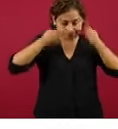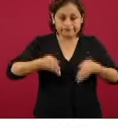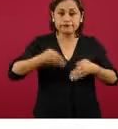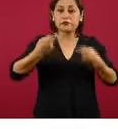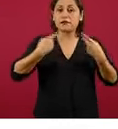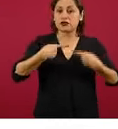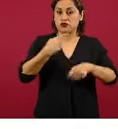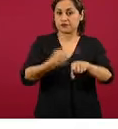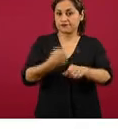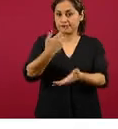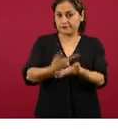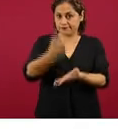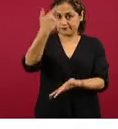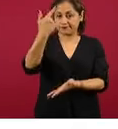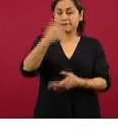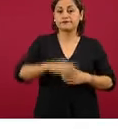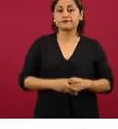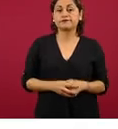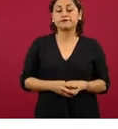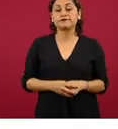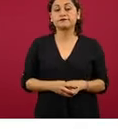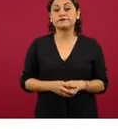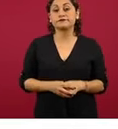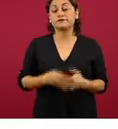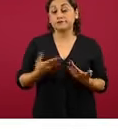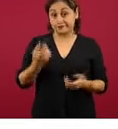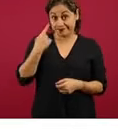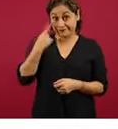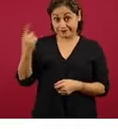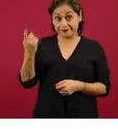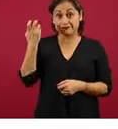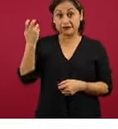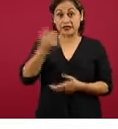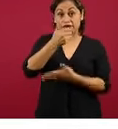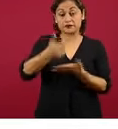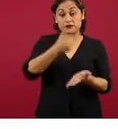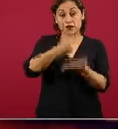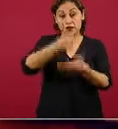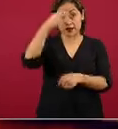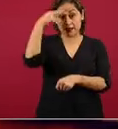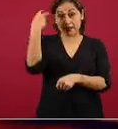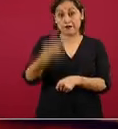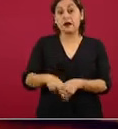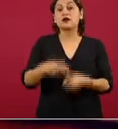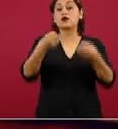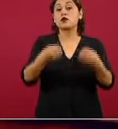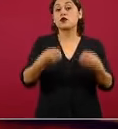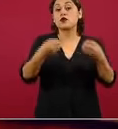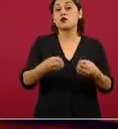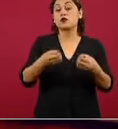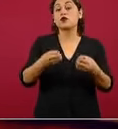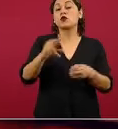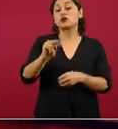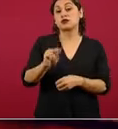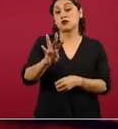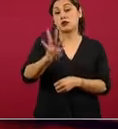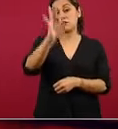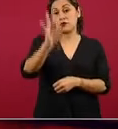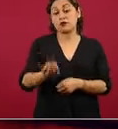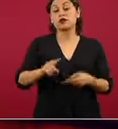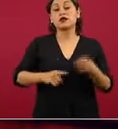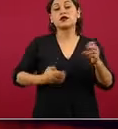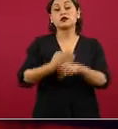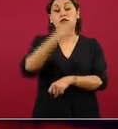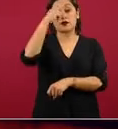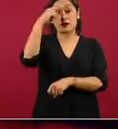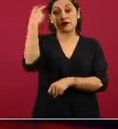las entidades, en las unidades hospitalarias. Así tenemos Ciudad de México con un 84% de saturación, Estado de México